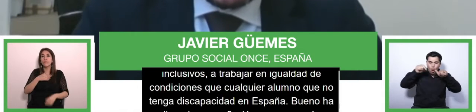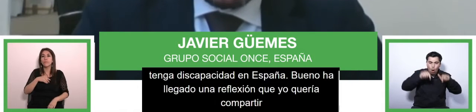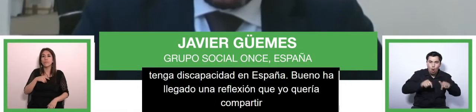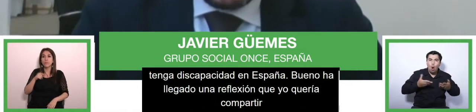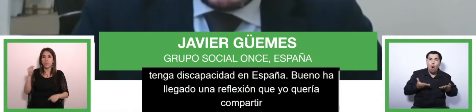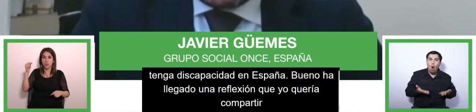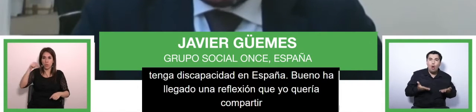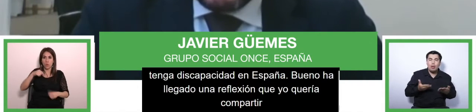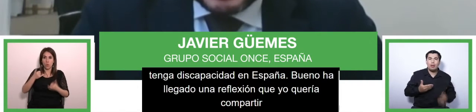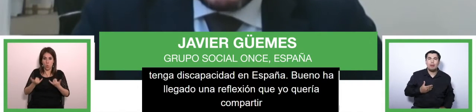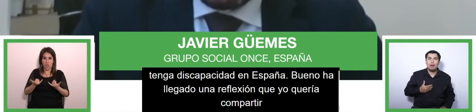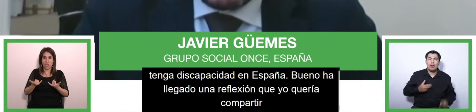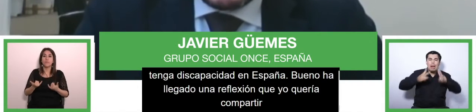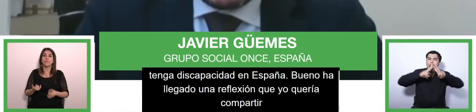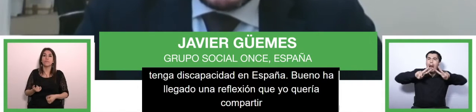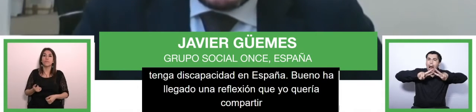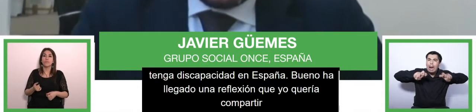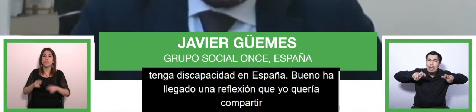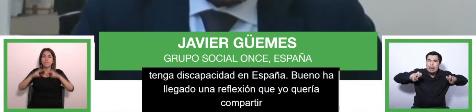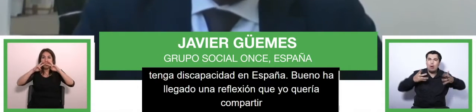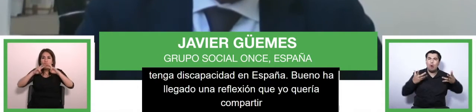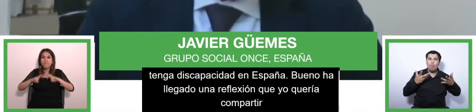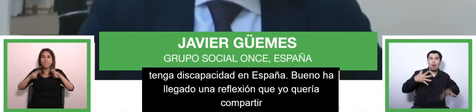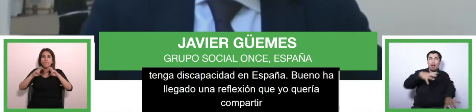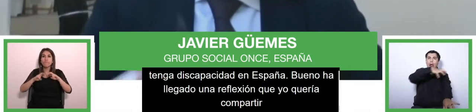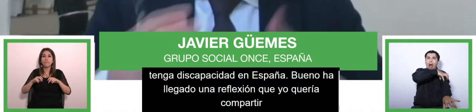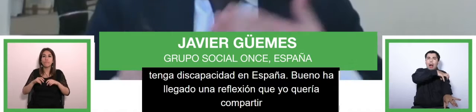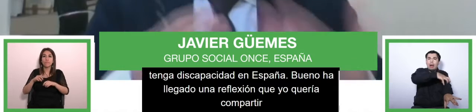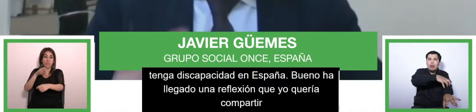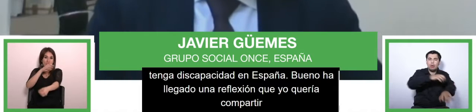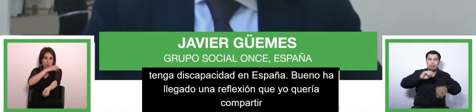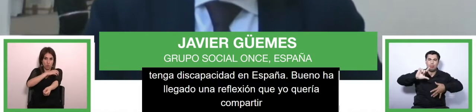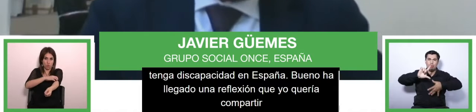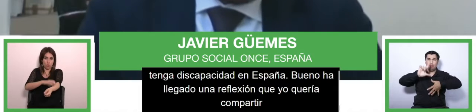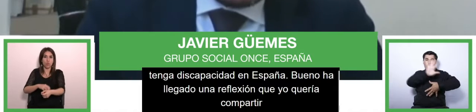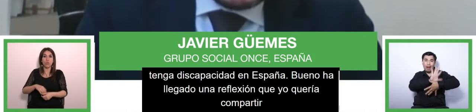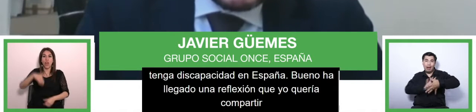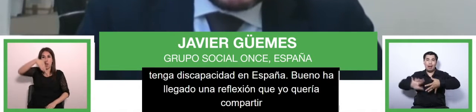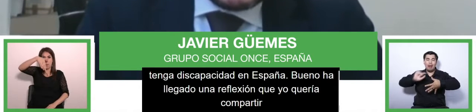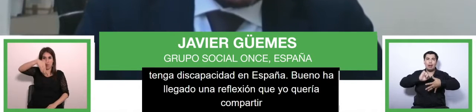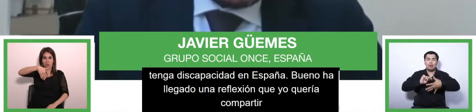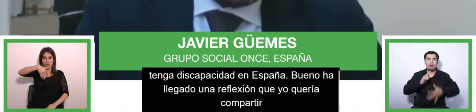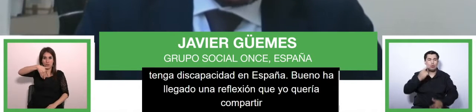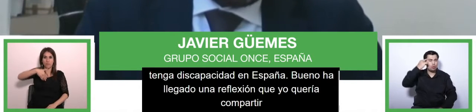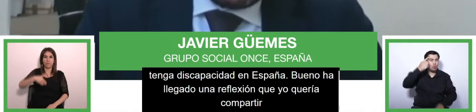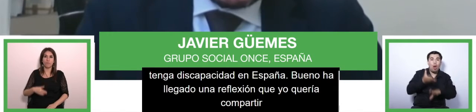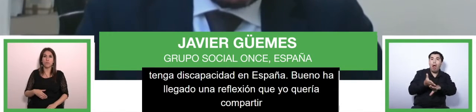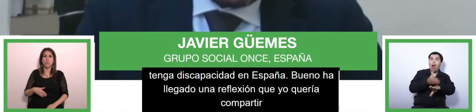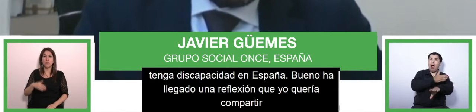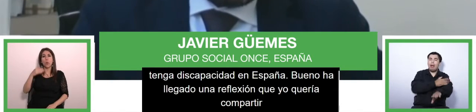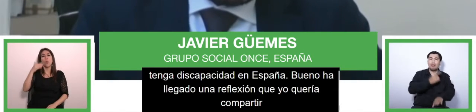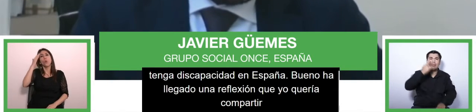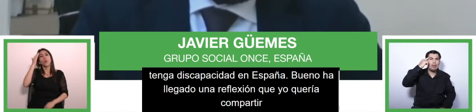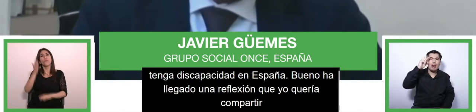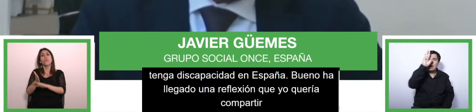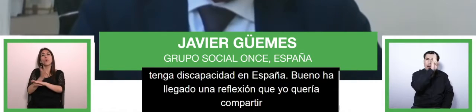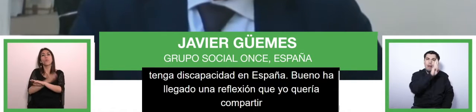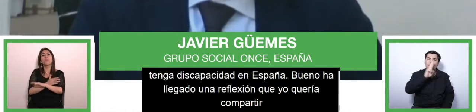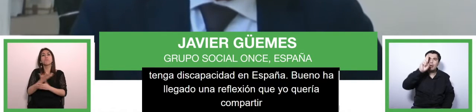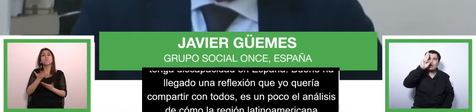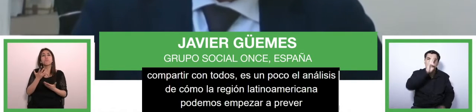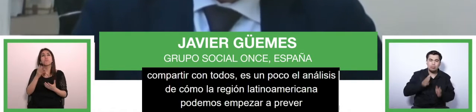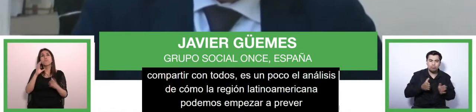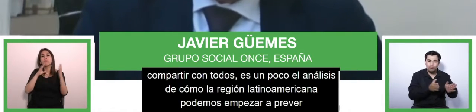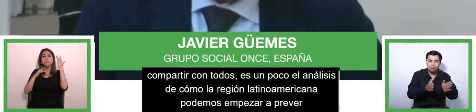poco el análisis de cómo en la región latinoamericana podemos empezar a prever cuáles son las vías de reflexión